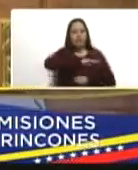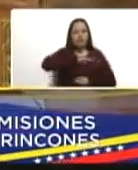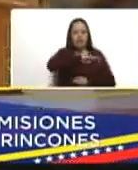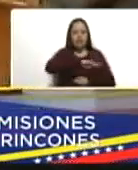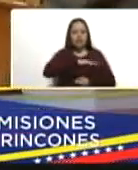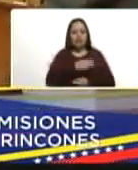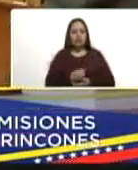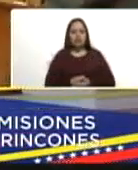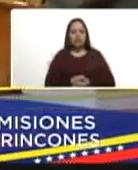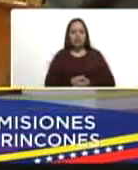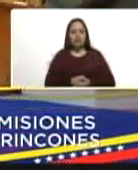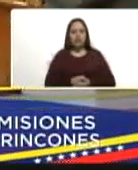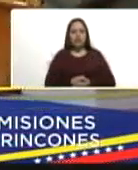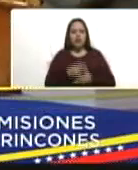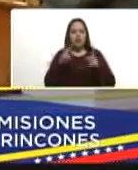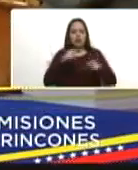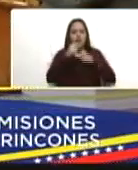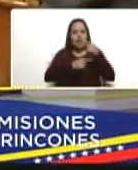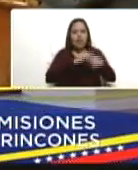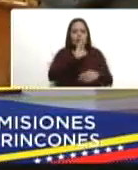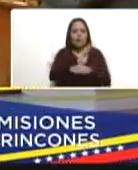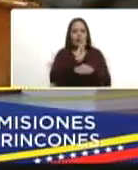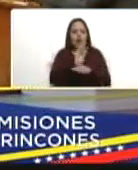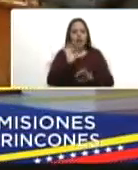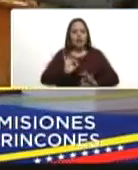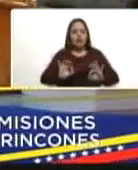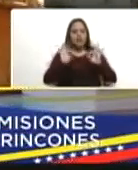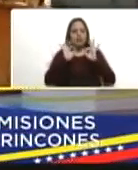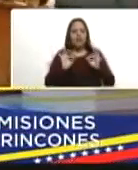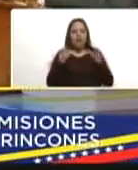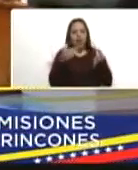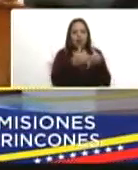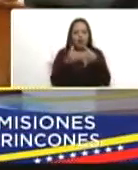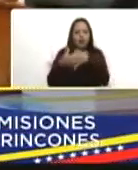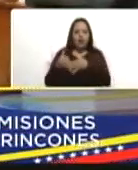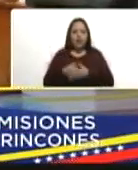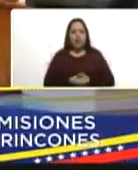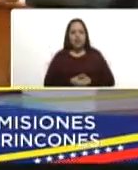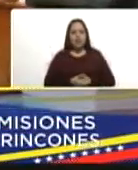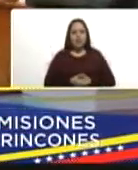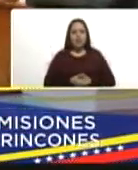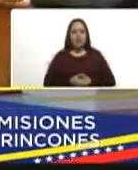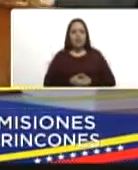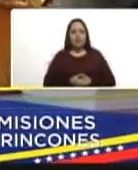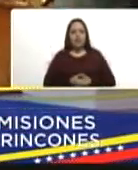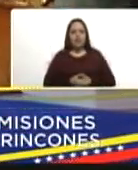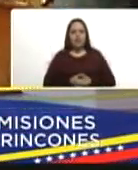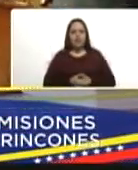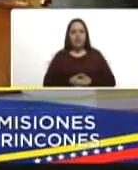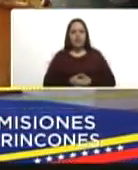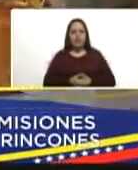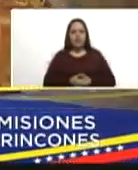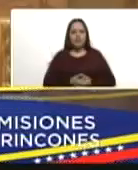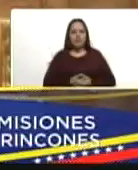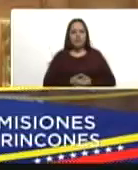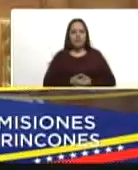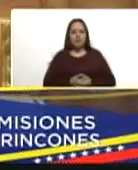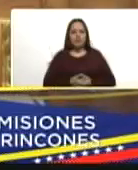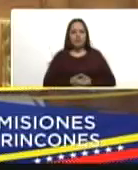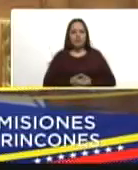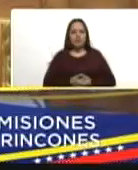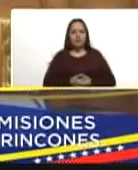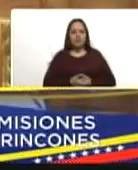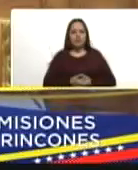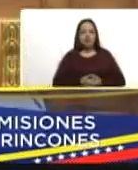son una nueva generación para proteger específicamente sectores como ustedes lo van a ver la mujer